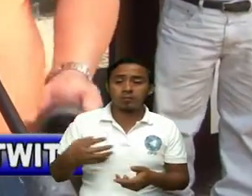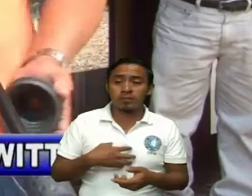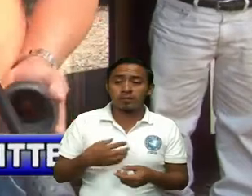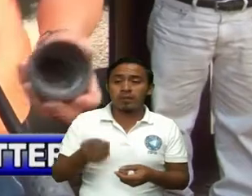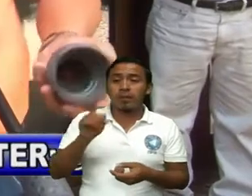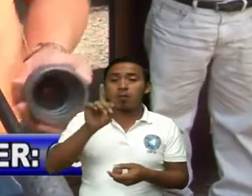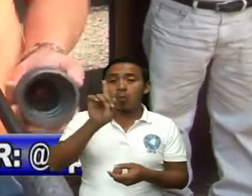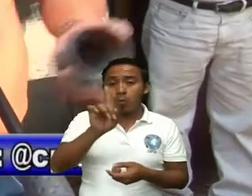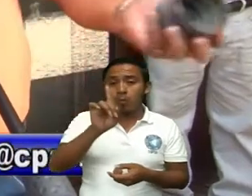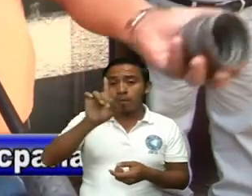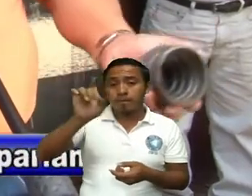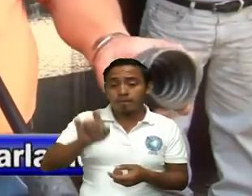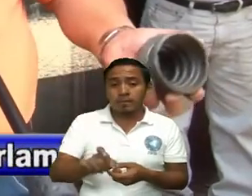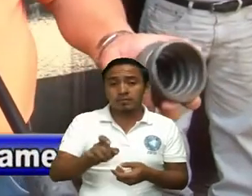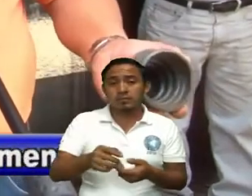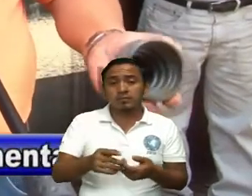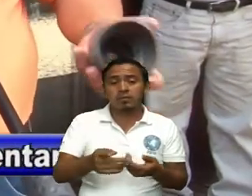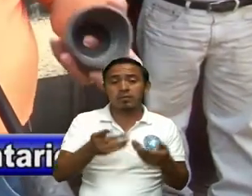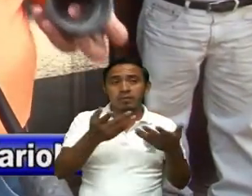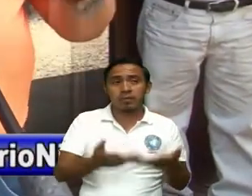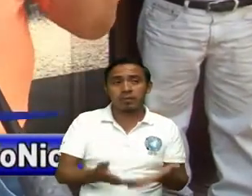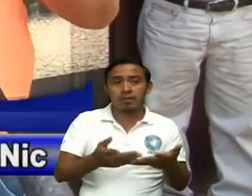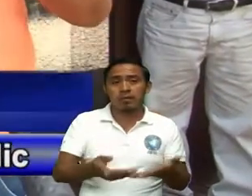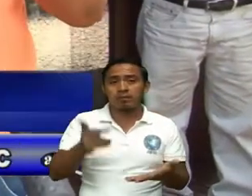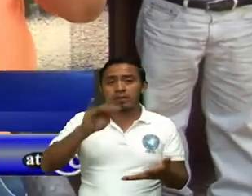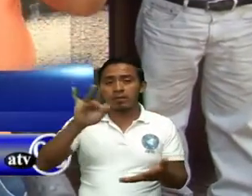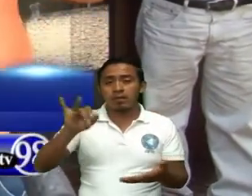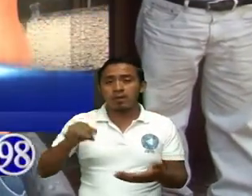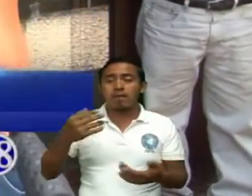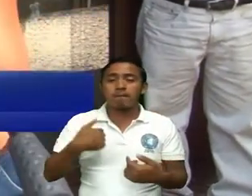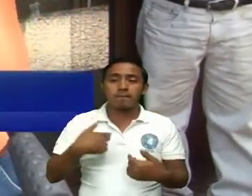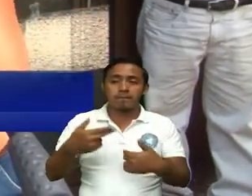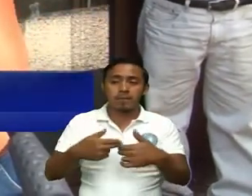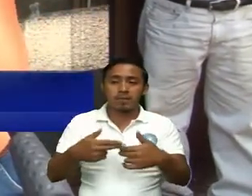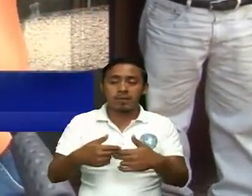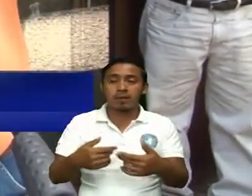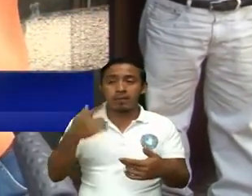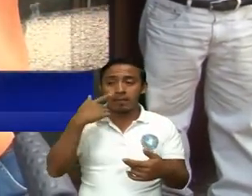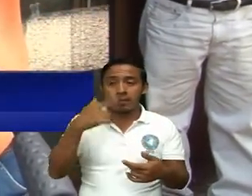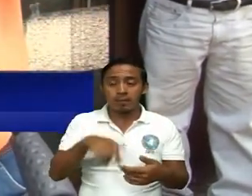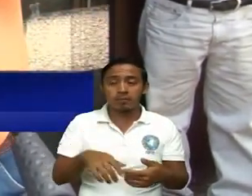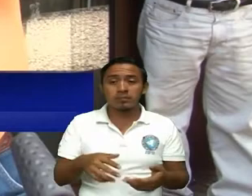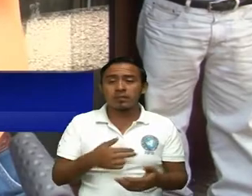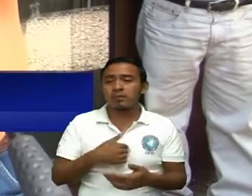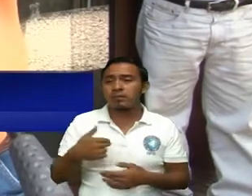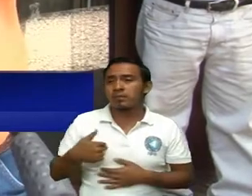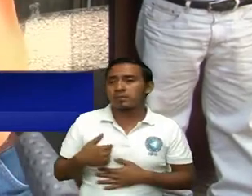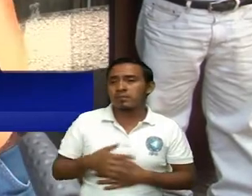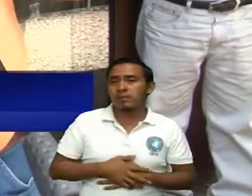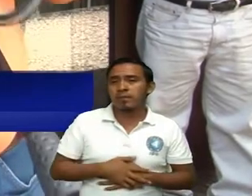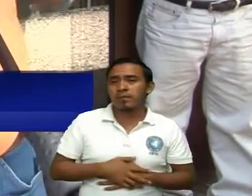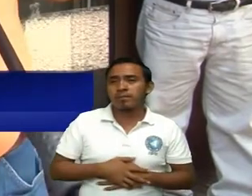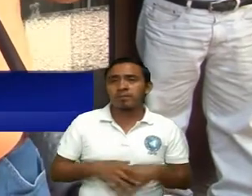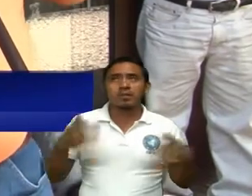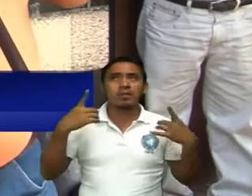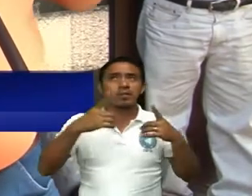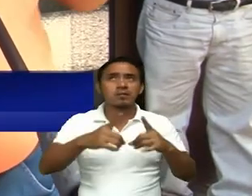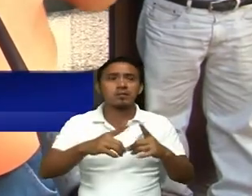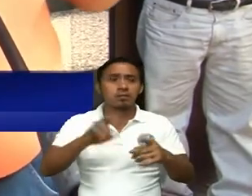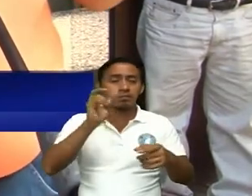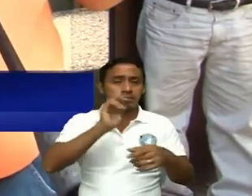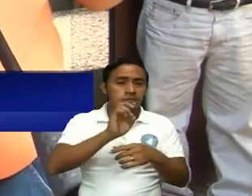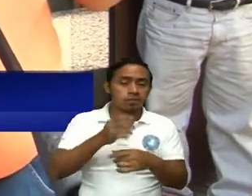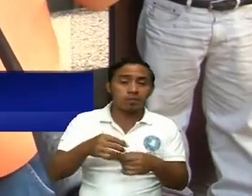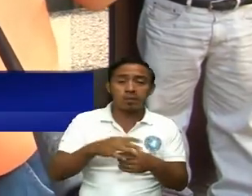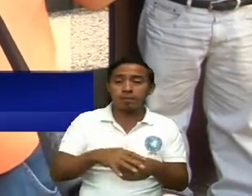pesos por libra o por kilo, ¿verdad?, ya nos van a dar, mirá, estamos haciendo, ya vamos a hacer la dirección y suspensión